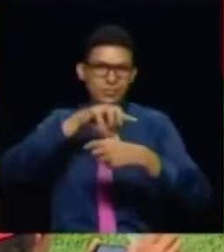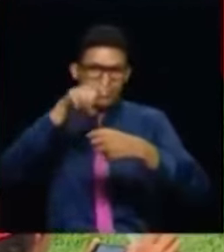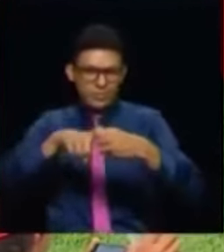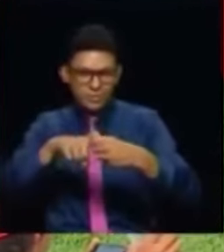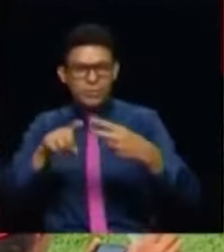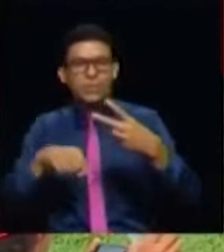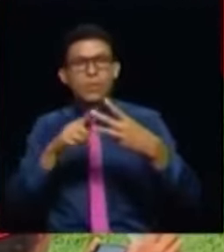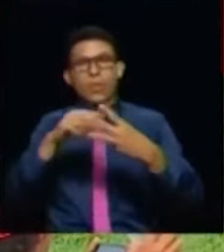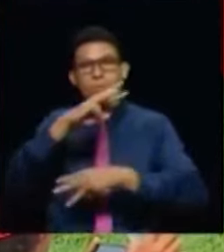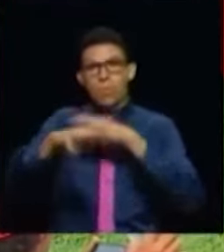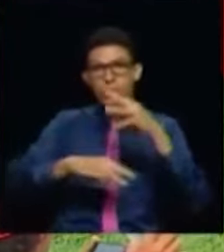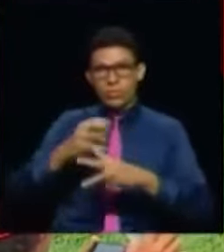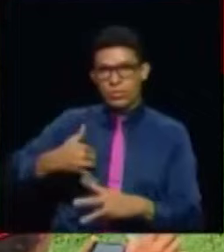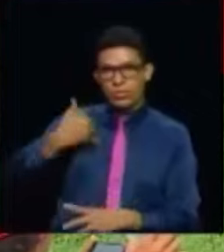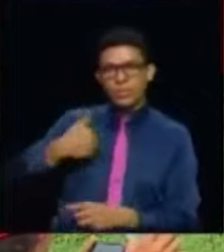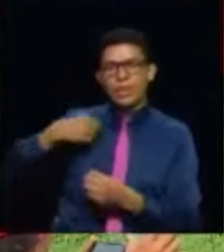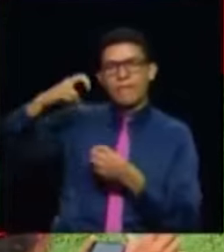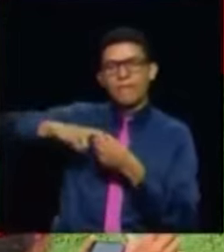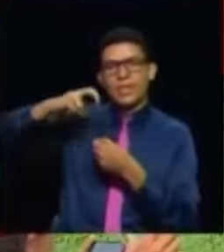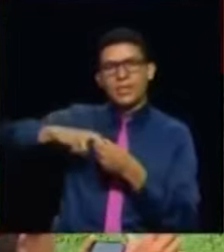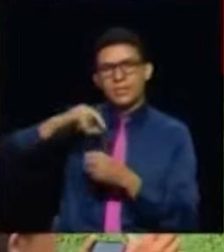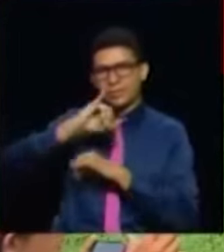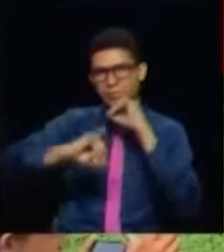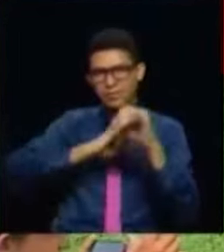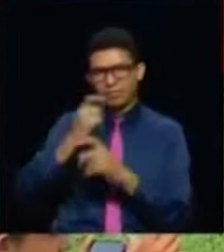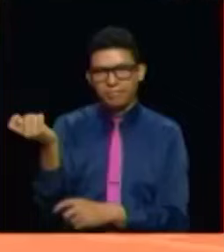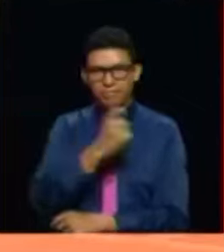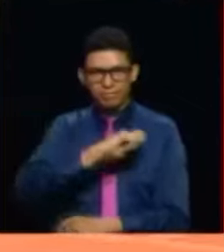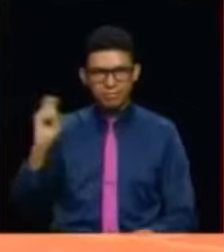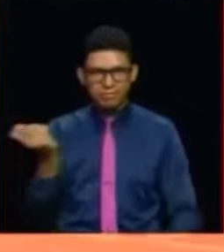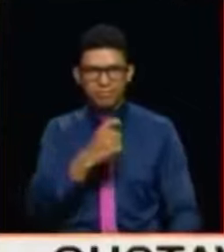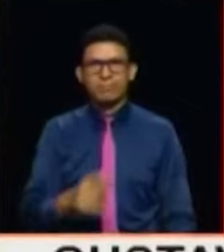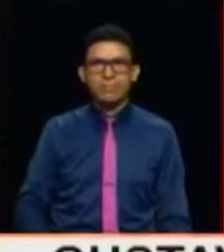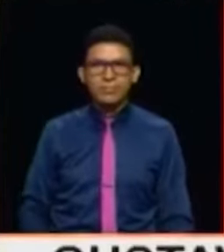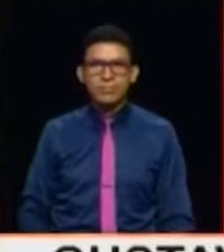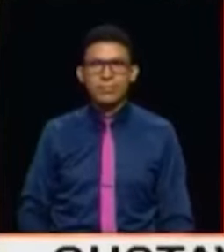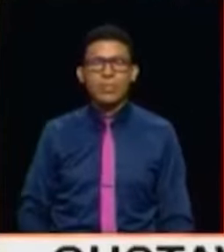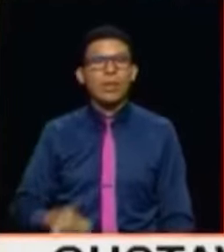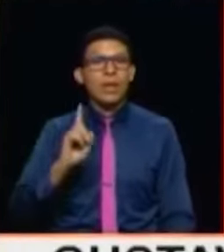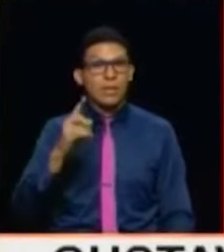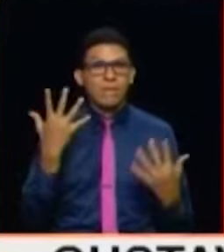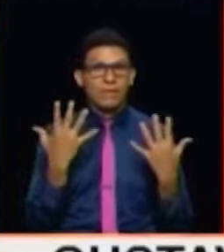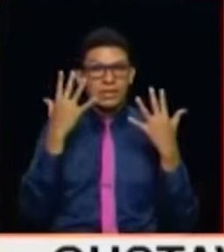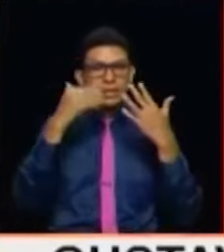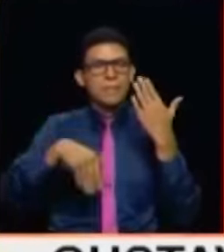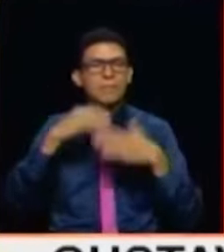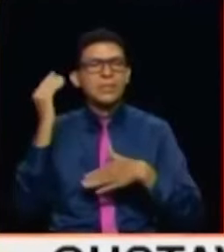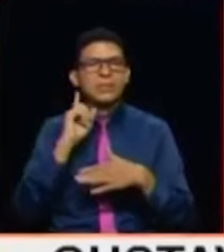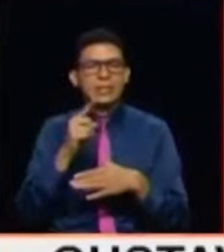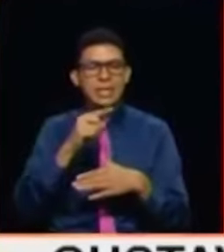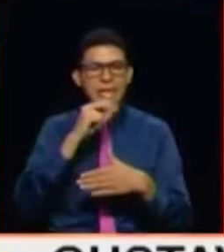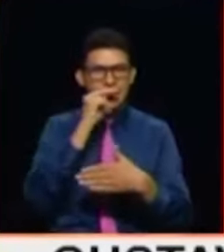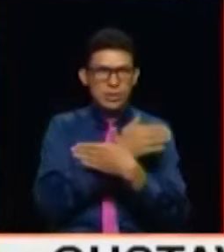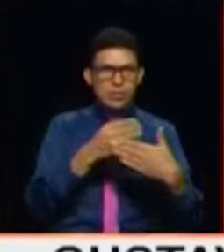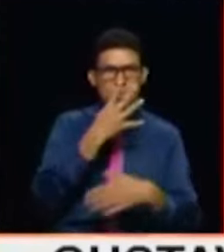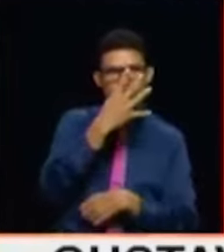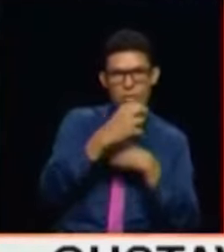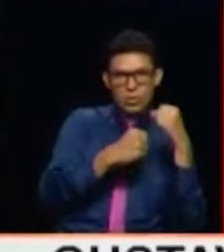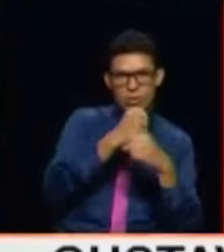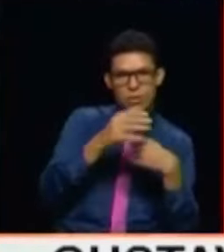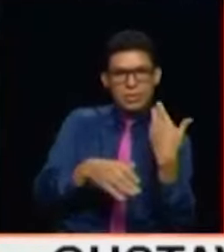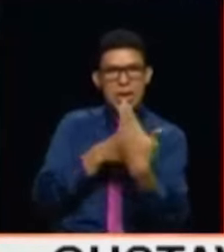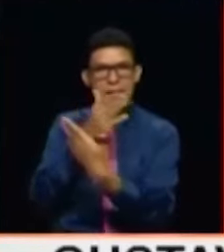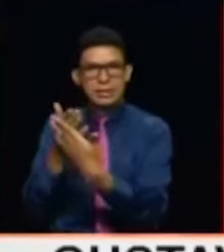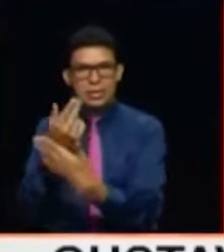Circuito Mundial Juvenil de la Federación Internacional de Tenis. El festival es un torneo que inicia con niños desde los 4 años hasta los 12